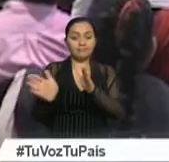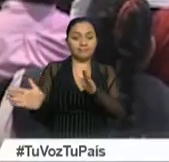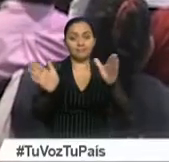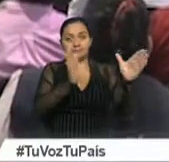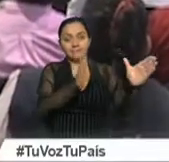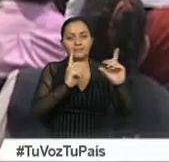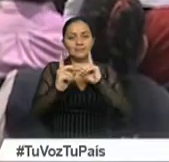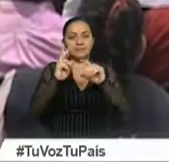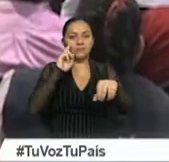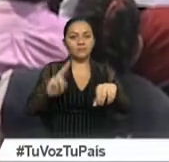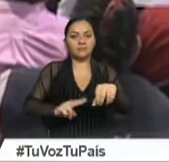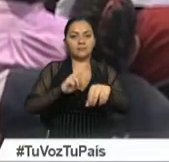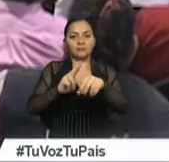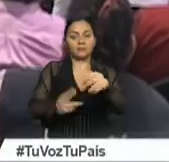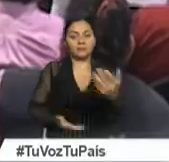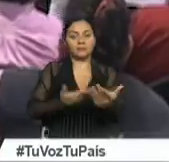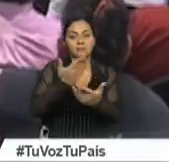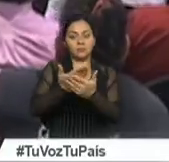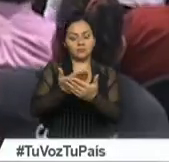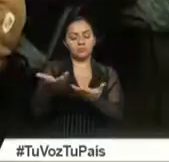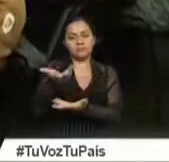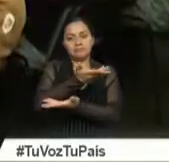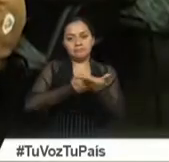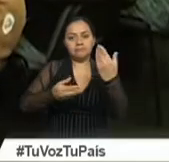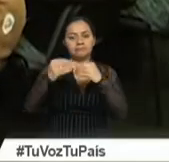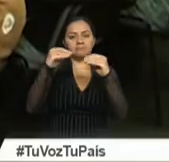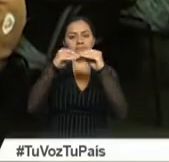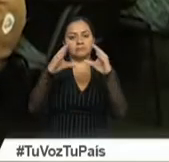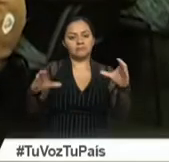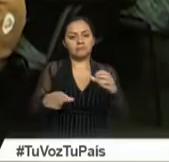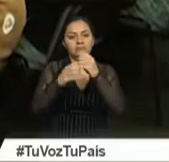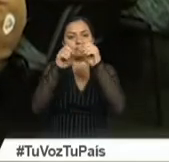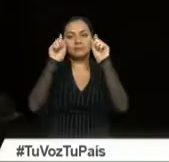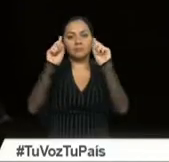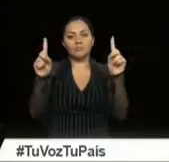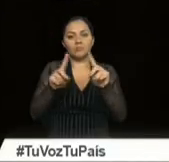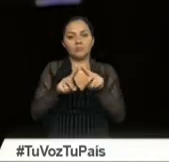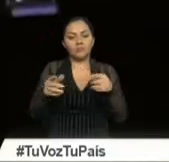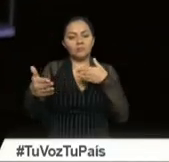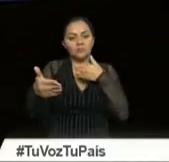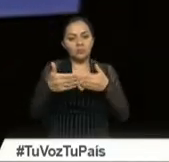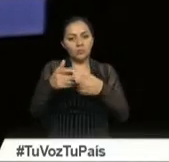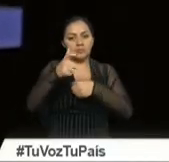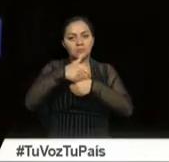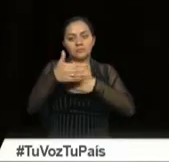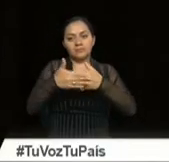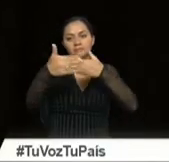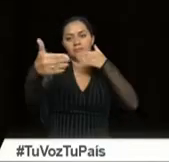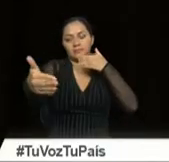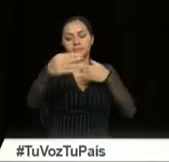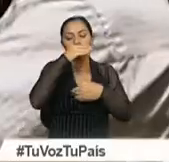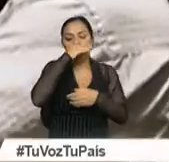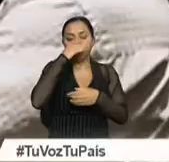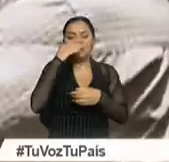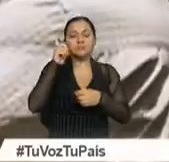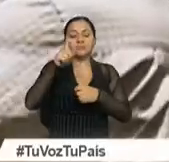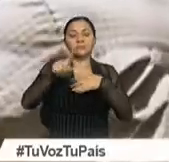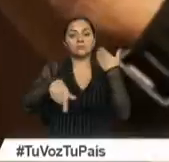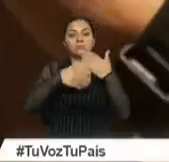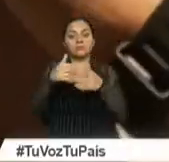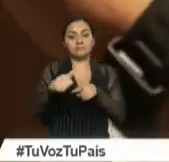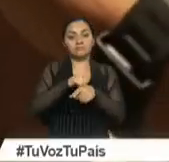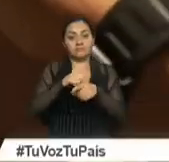a nivel nacional plantea la búsqueda de propuestas que lleven a construir acuerdos de corto, mediano y largo plazo, para que desde la